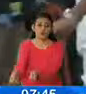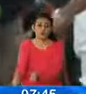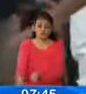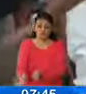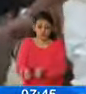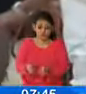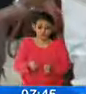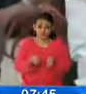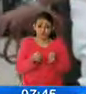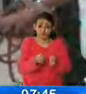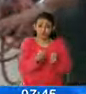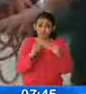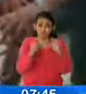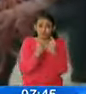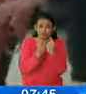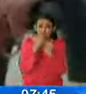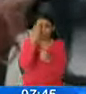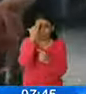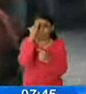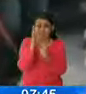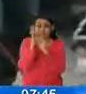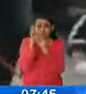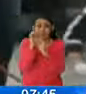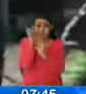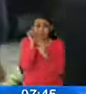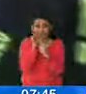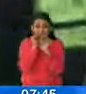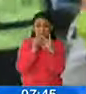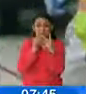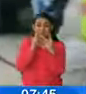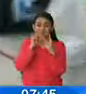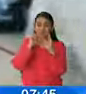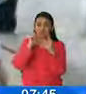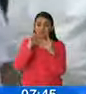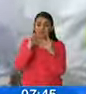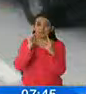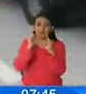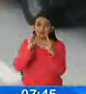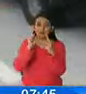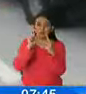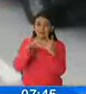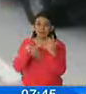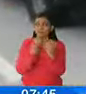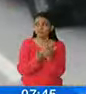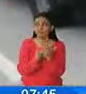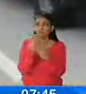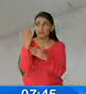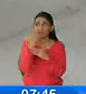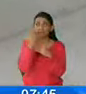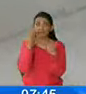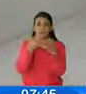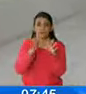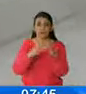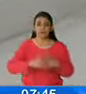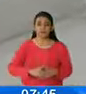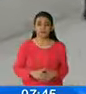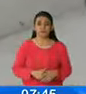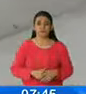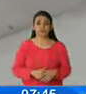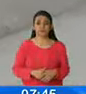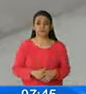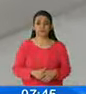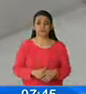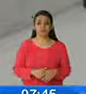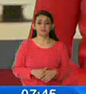quebrada. Criminalística y miembros de la Dirección Nacional de Desaparecidos también llegaron a la emergencia. Informó